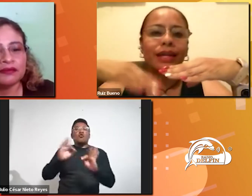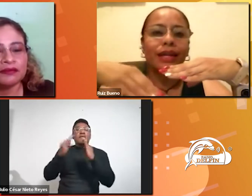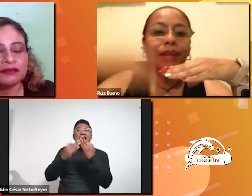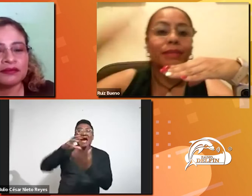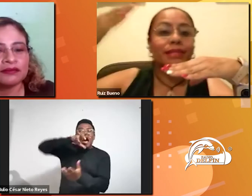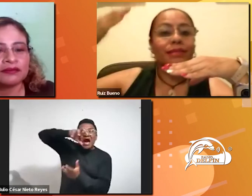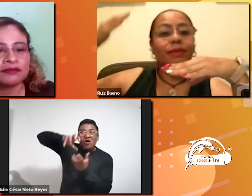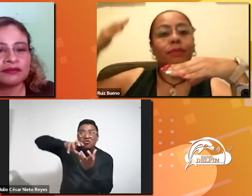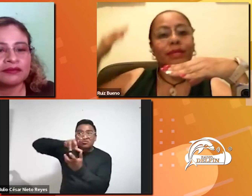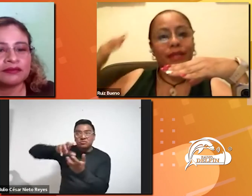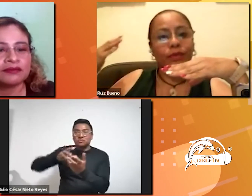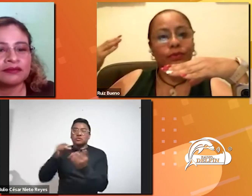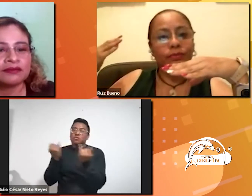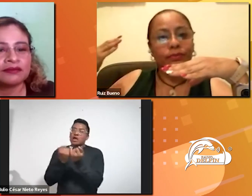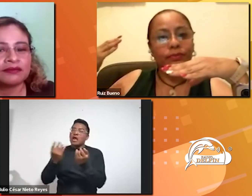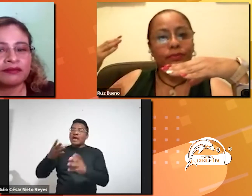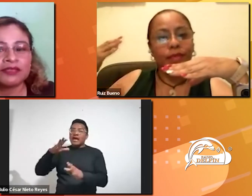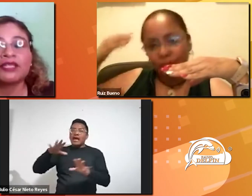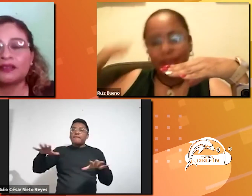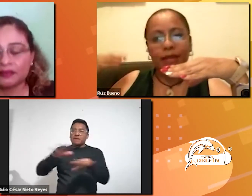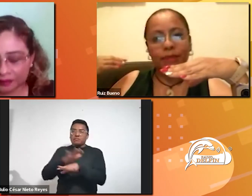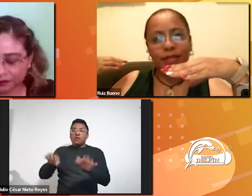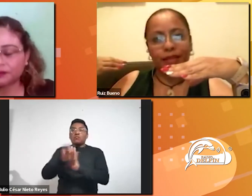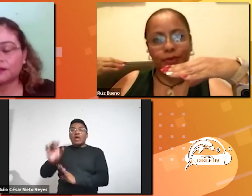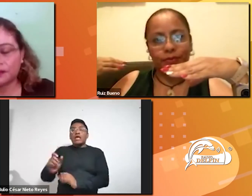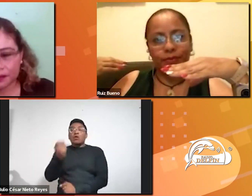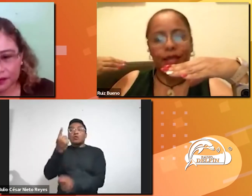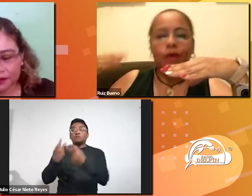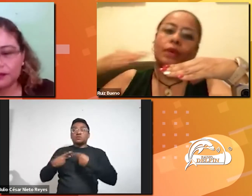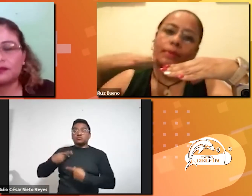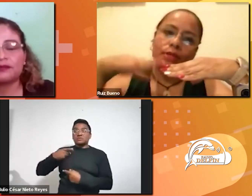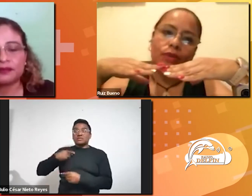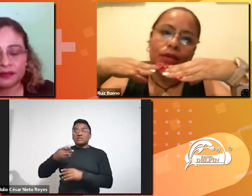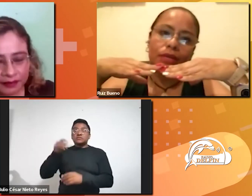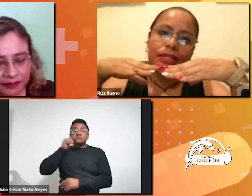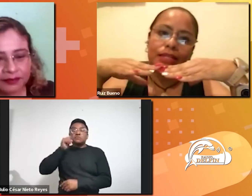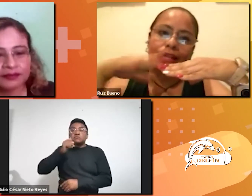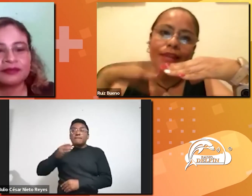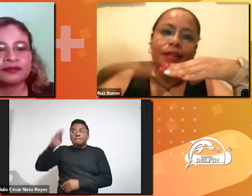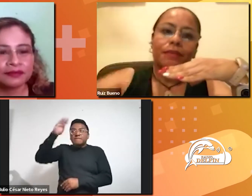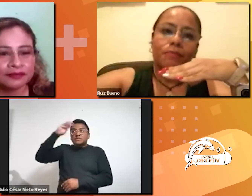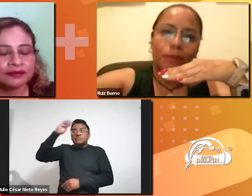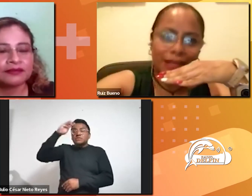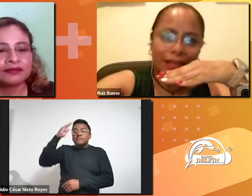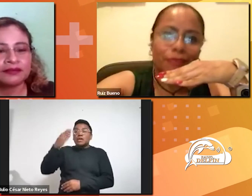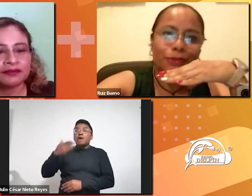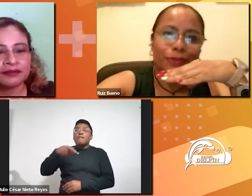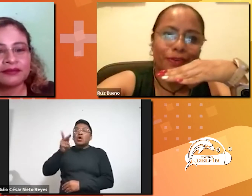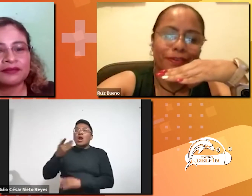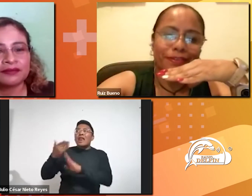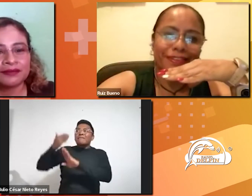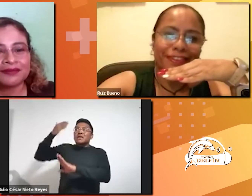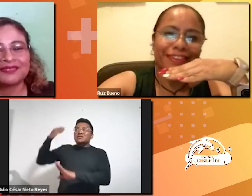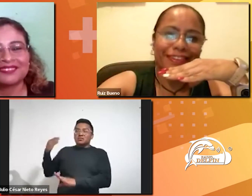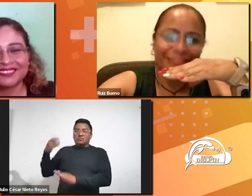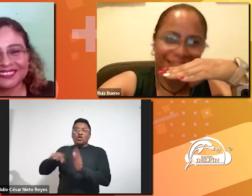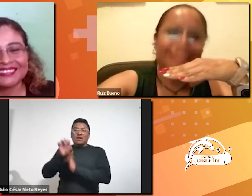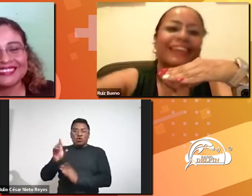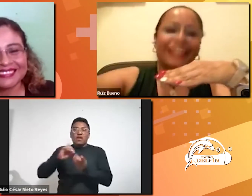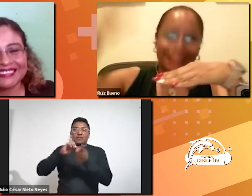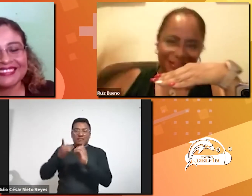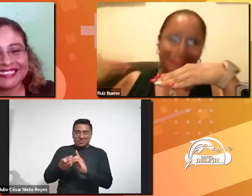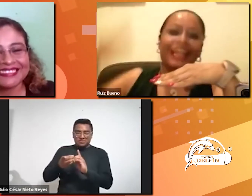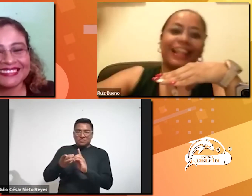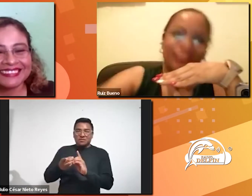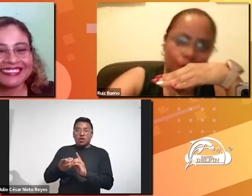depresión generalmente se va al pasado y vive en el pasado. Una persona con ansiedad vive en el futuro,